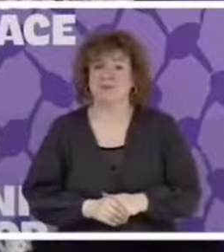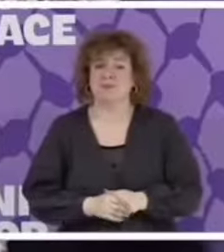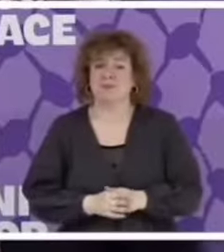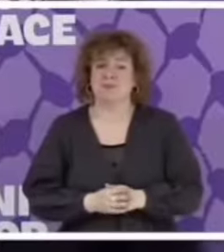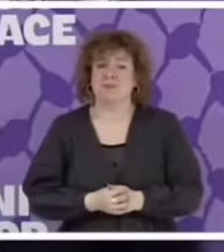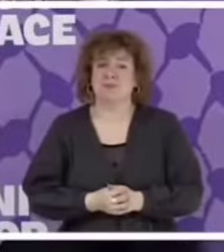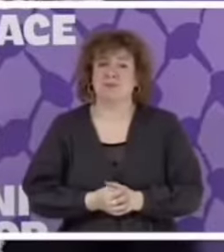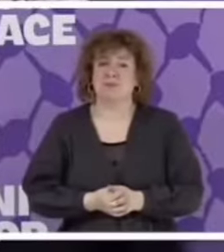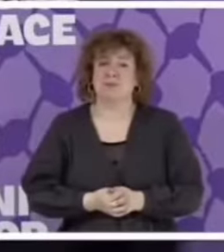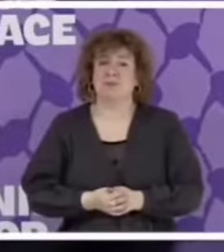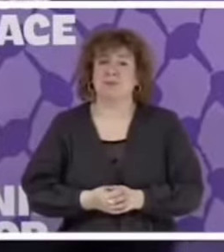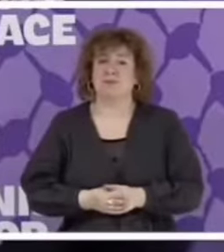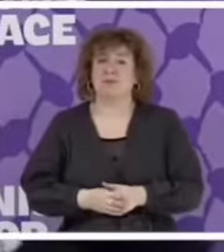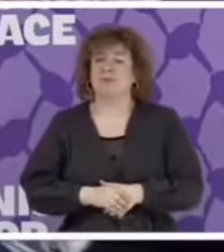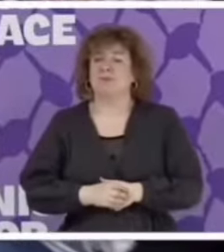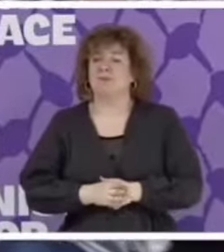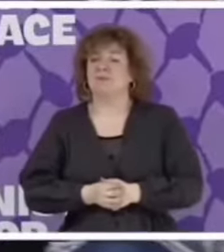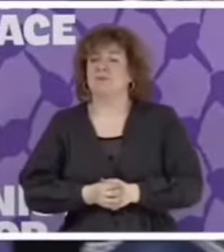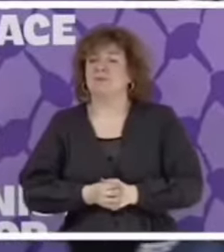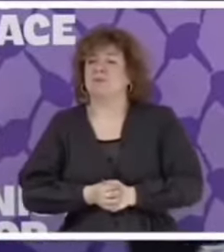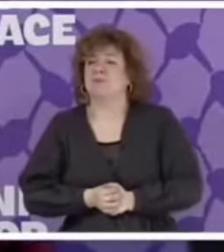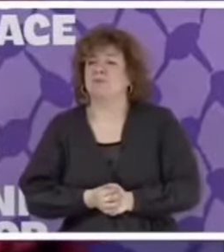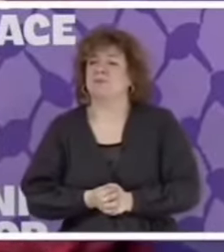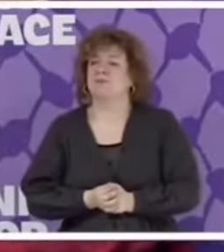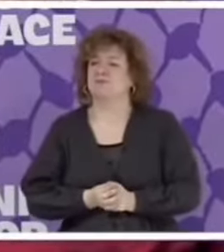¿Por qué creéis que han hecho